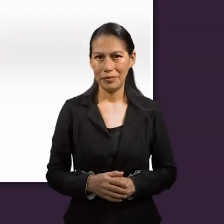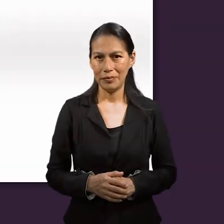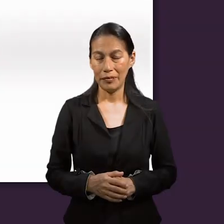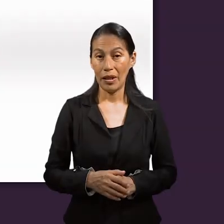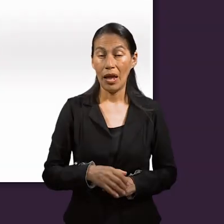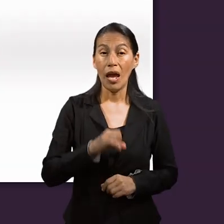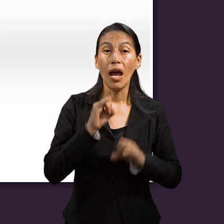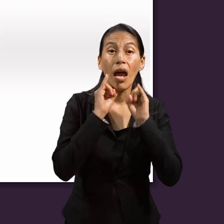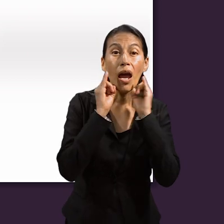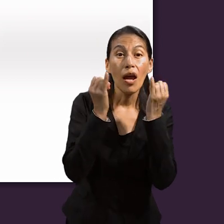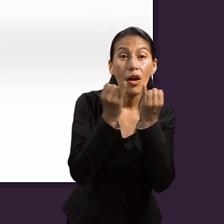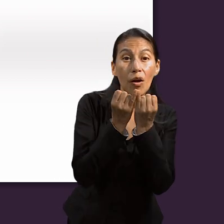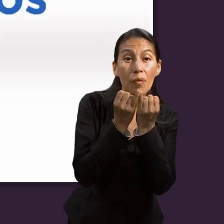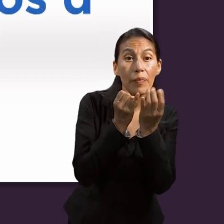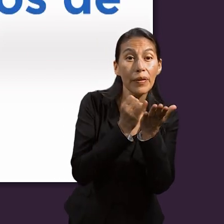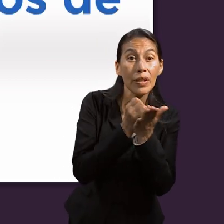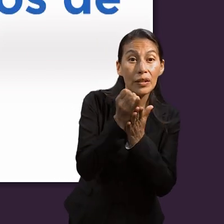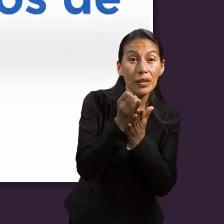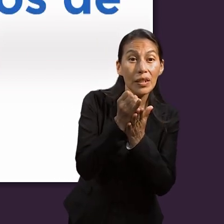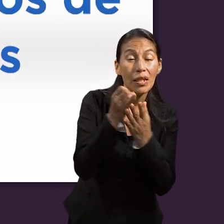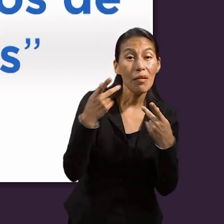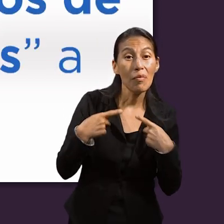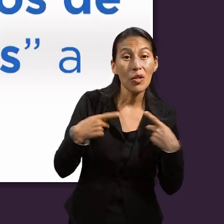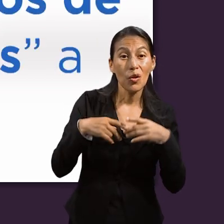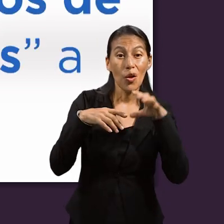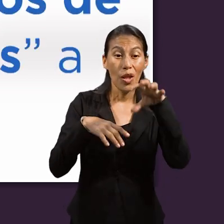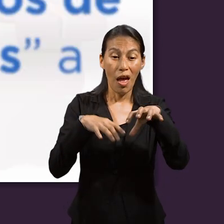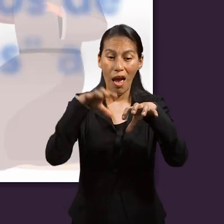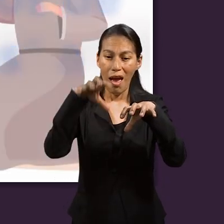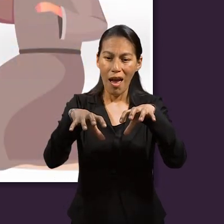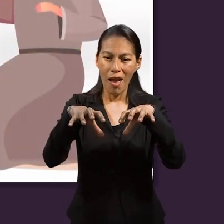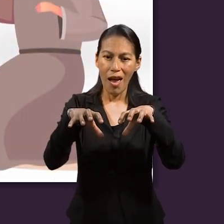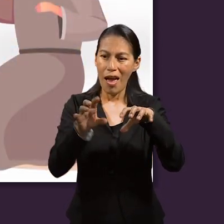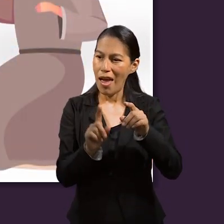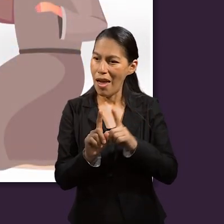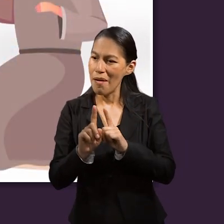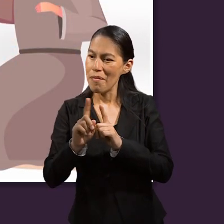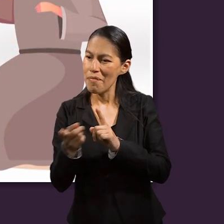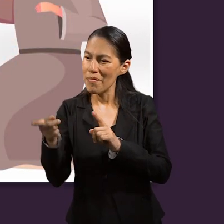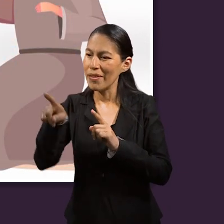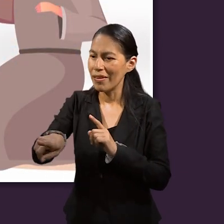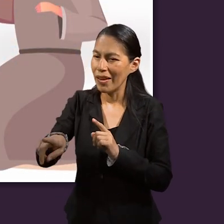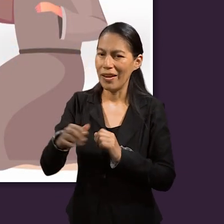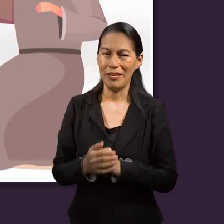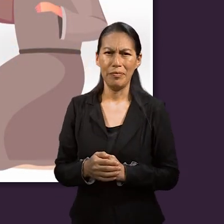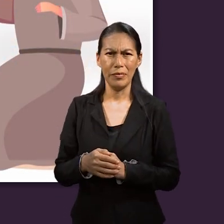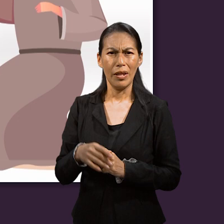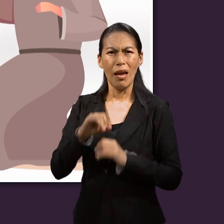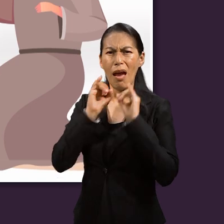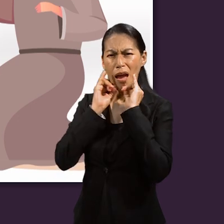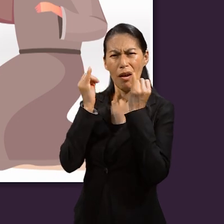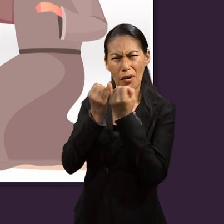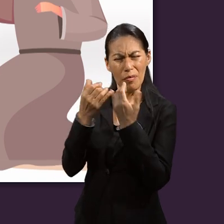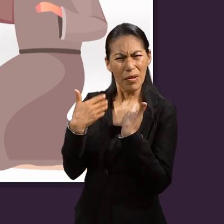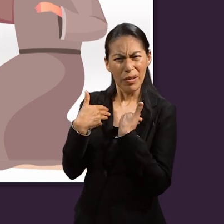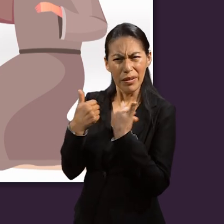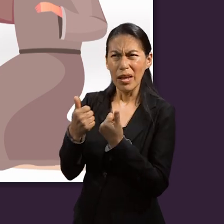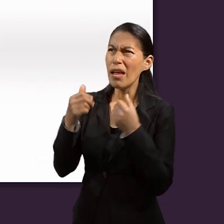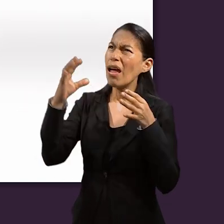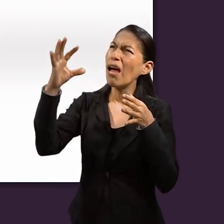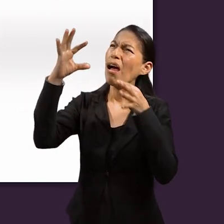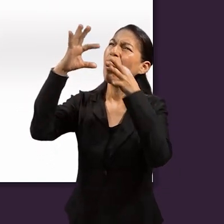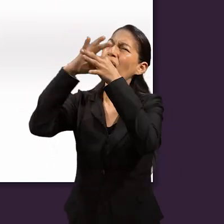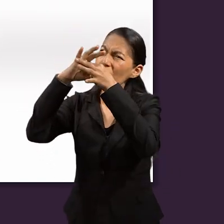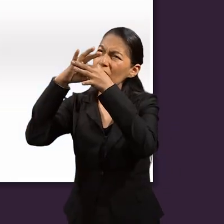jacob decide enviar dos campamentos de mensajeros a esaú jacob entiende que para restablecer su relación con dios